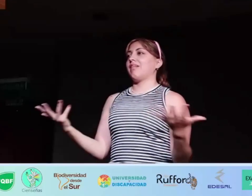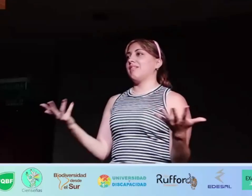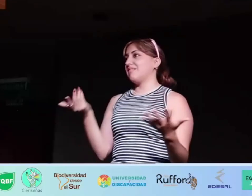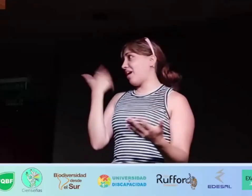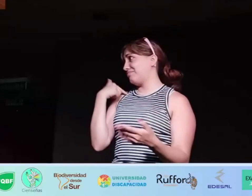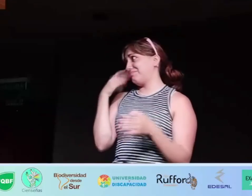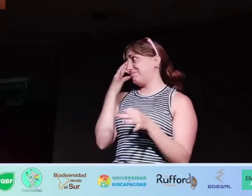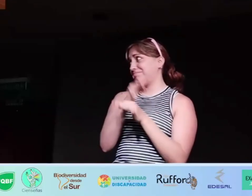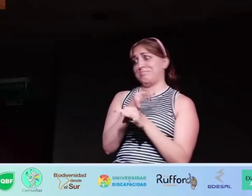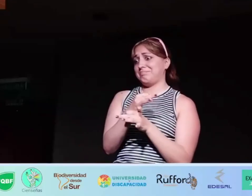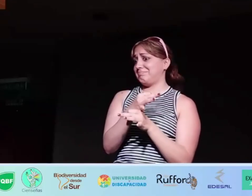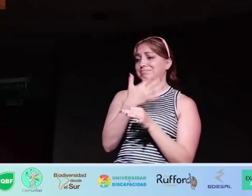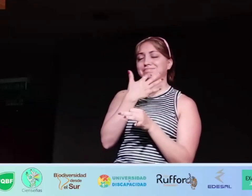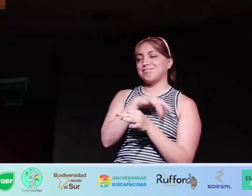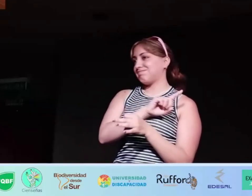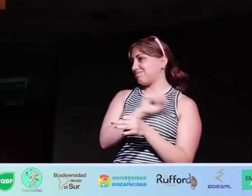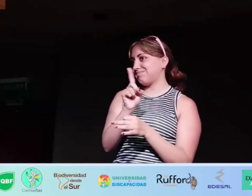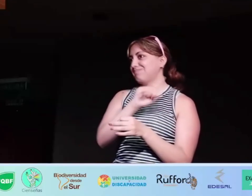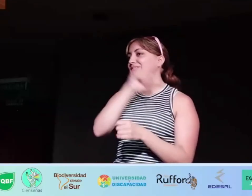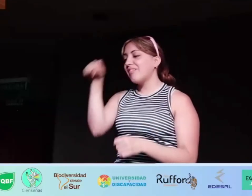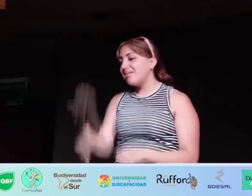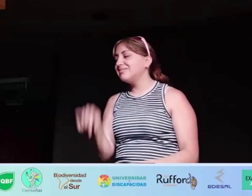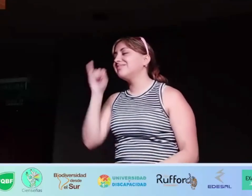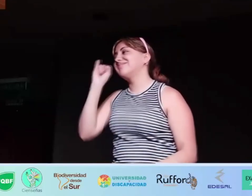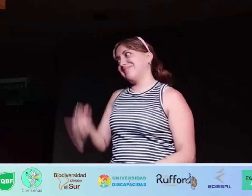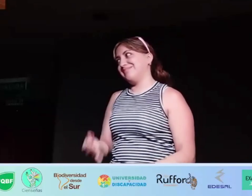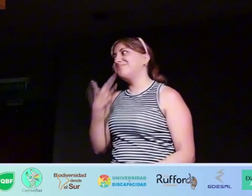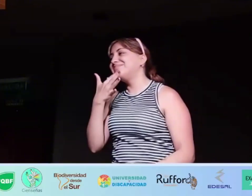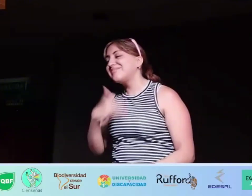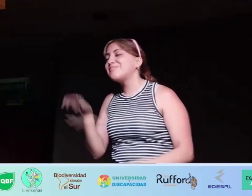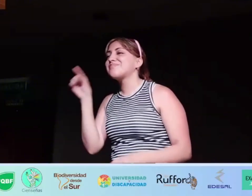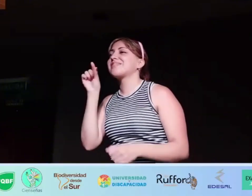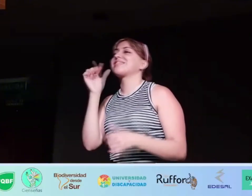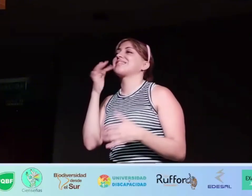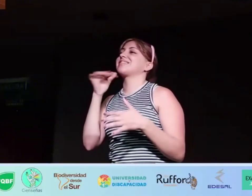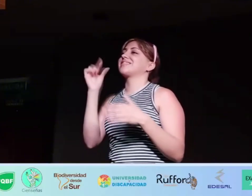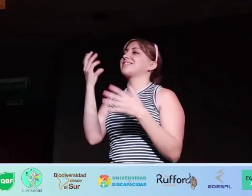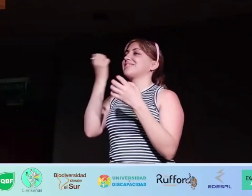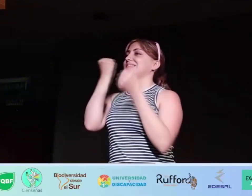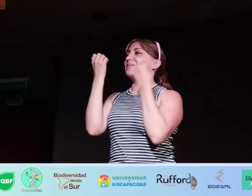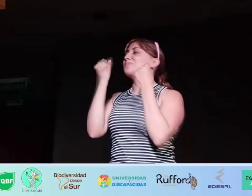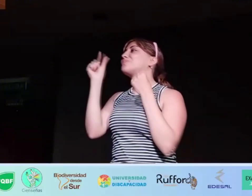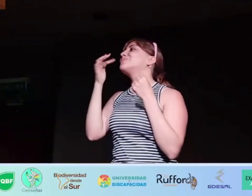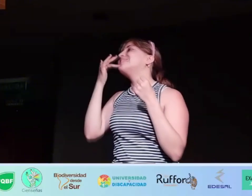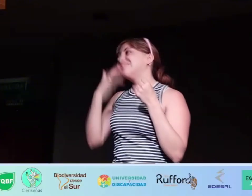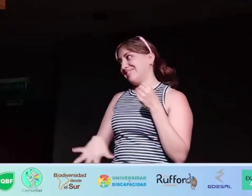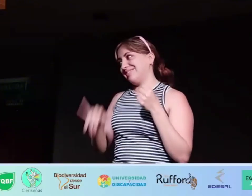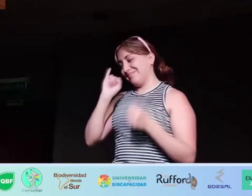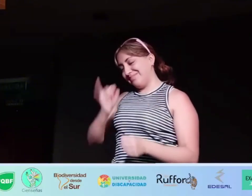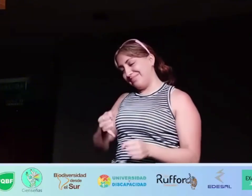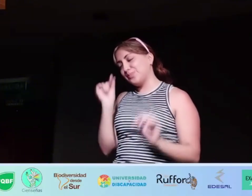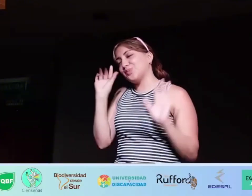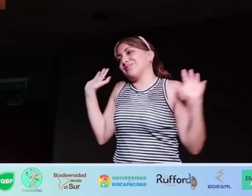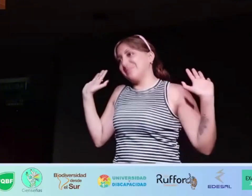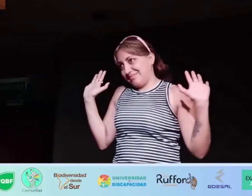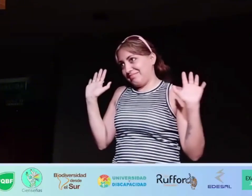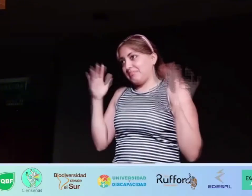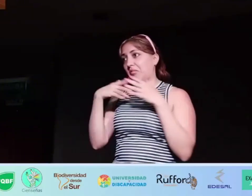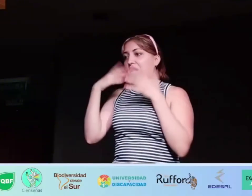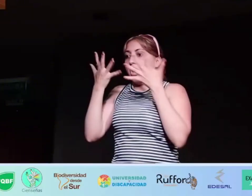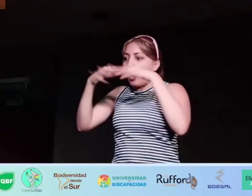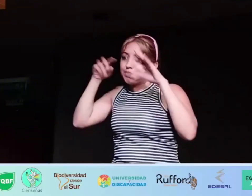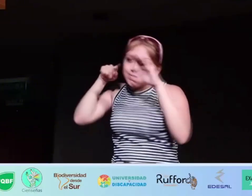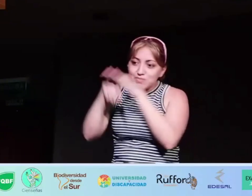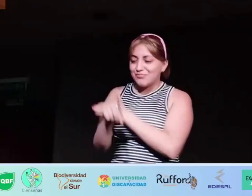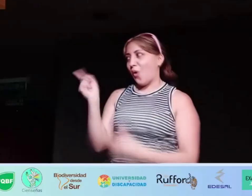y con las escuelas secundarias. Empezamos a conocer y a comprender un poco más, pero no antes, imposible. Ahora sí, poco a poco mejor,